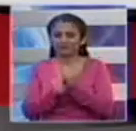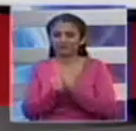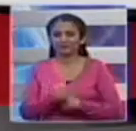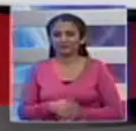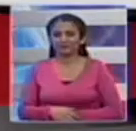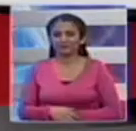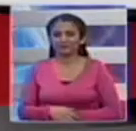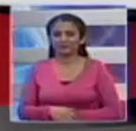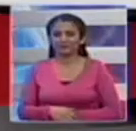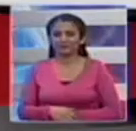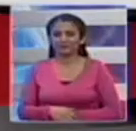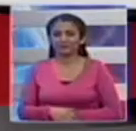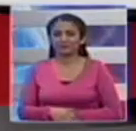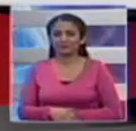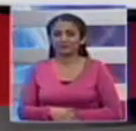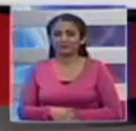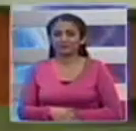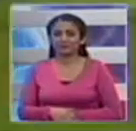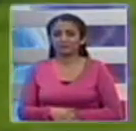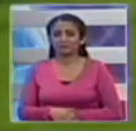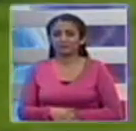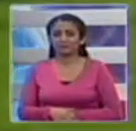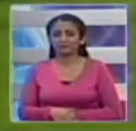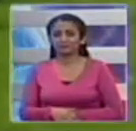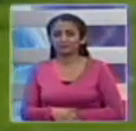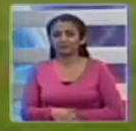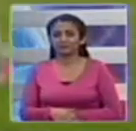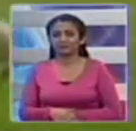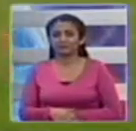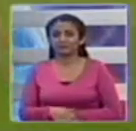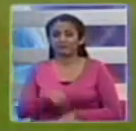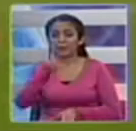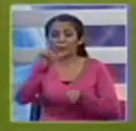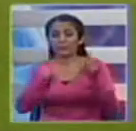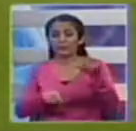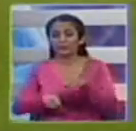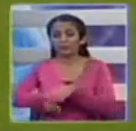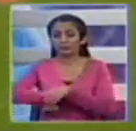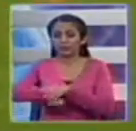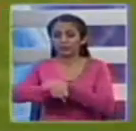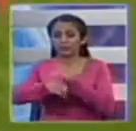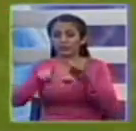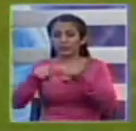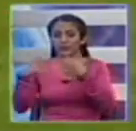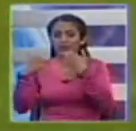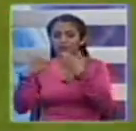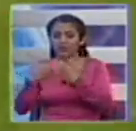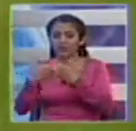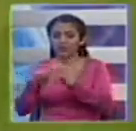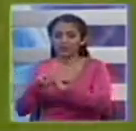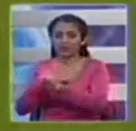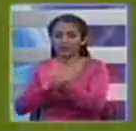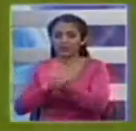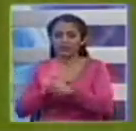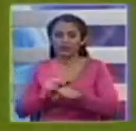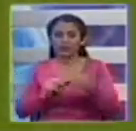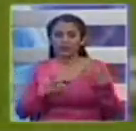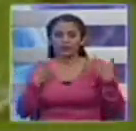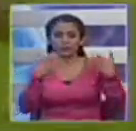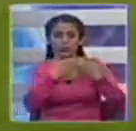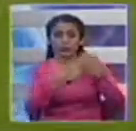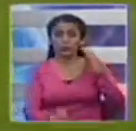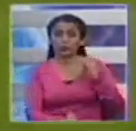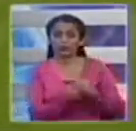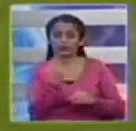movimientos que continúan en el mercado ecuatoriano, las transferencias de jugadores que se desvinculan de clubes para incorporarse a nuevos